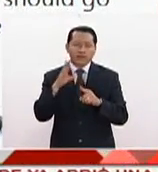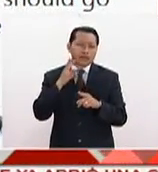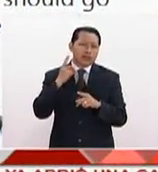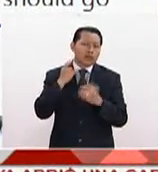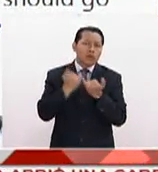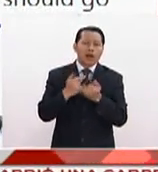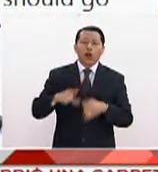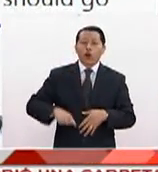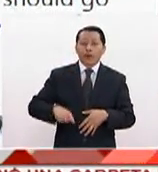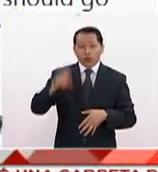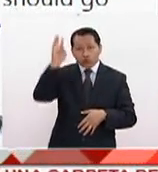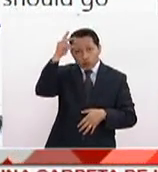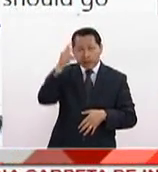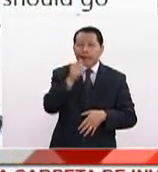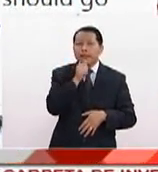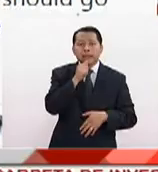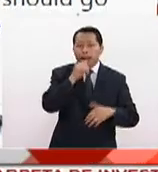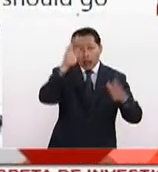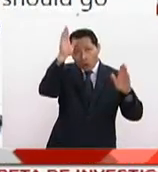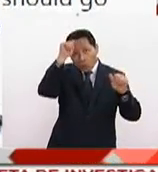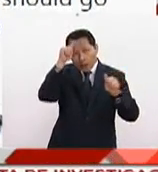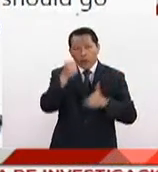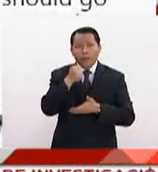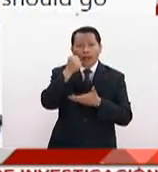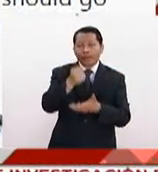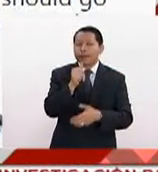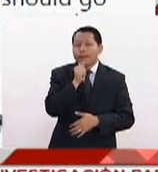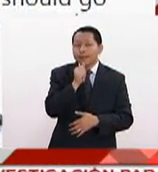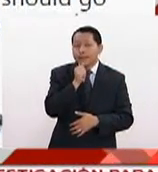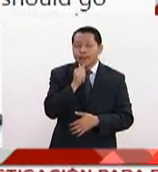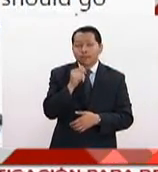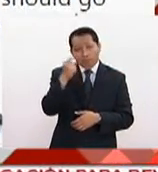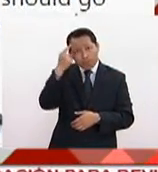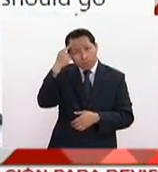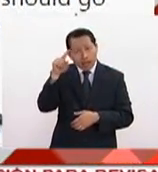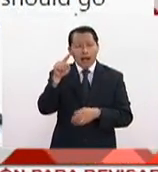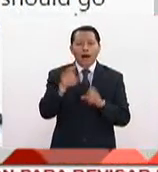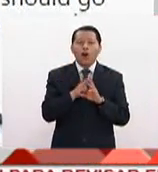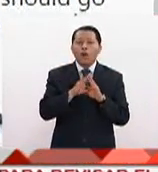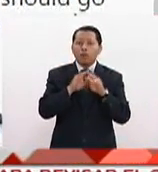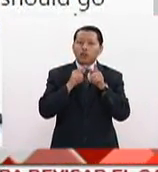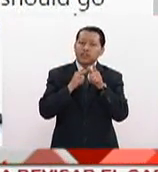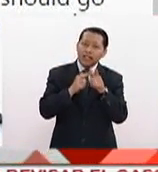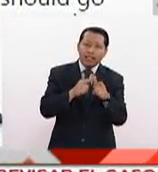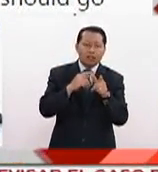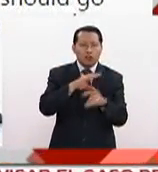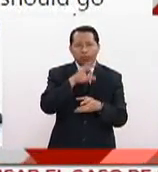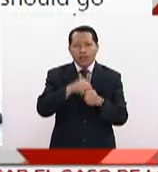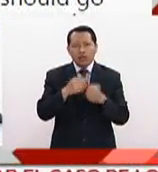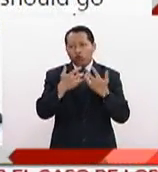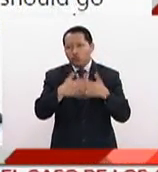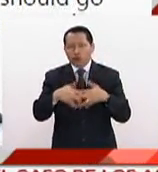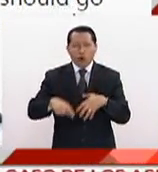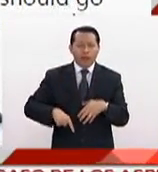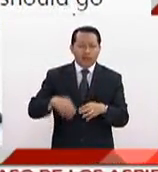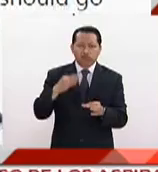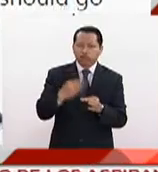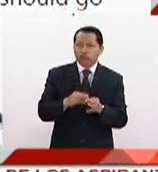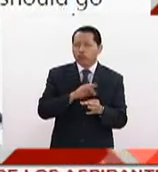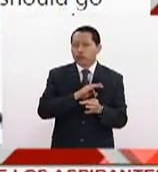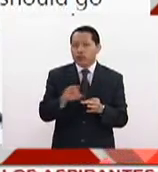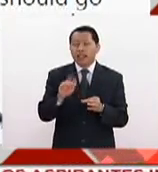de Donald Trump no han podido llegar a un acuerdo presupuestario que permita dar marcha adelante a todo el funcionamiento de gobierno, así